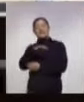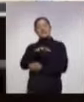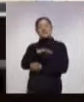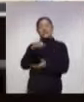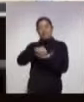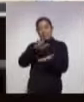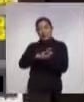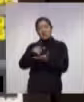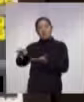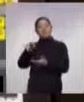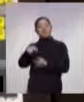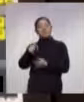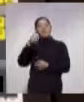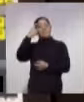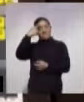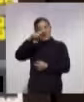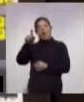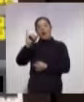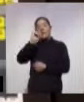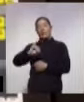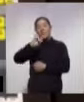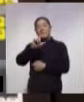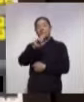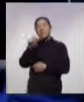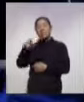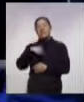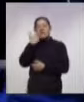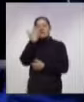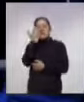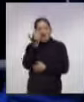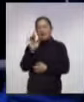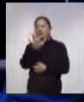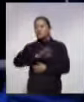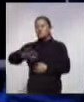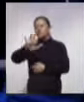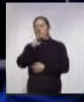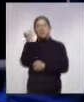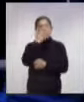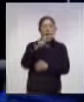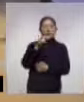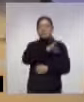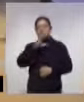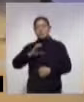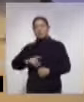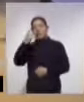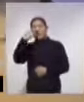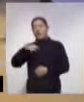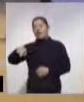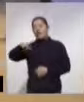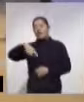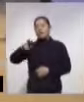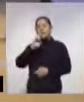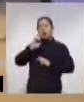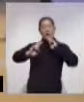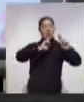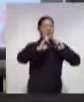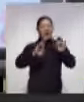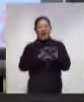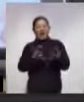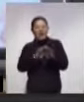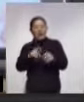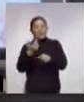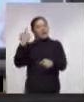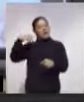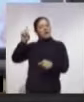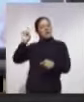cita, prevista para el jueves 20, tratará de mejorar la imagen china y eliminar las críticas ante la inadecuada respuesta del brote a fines de